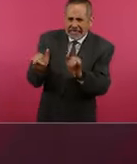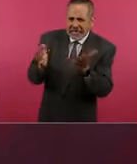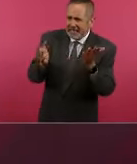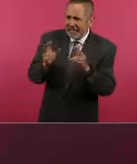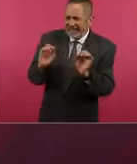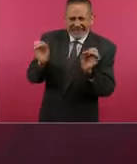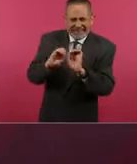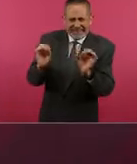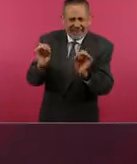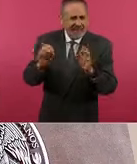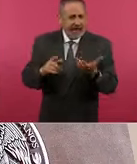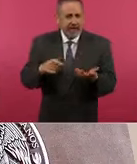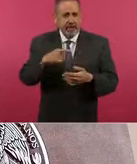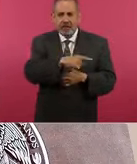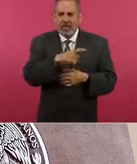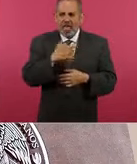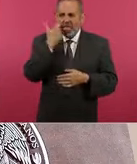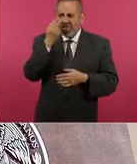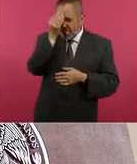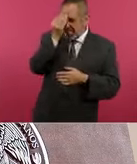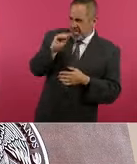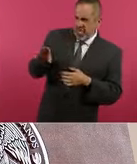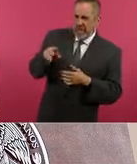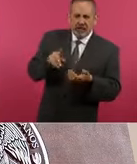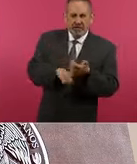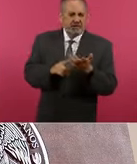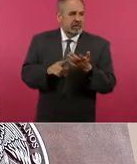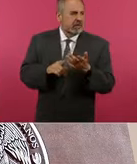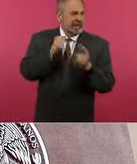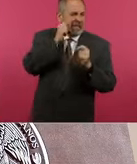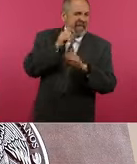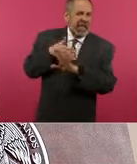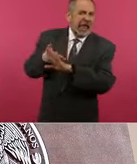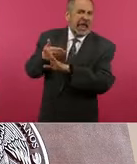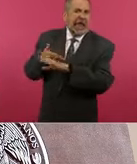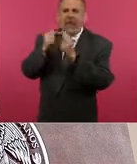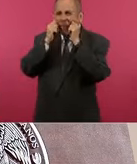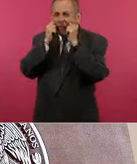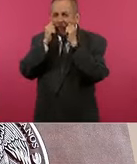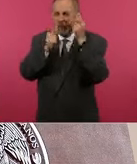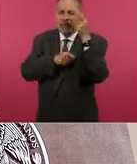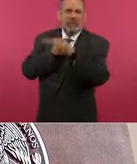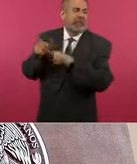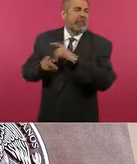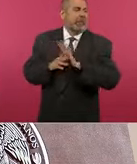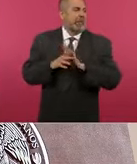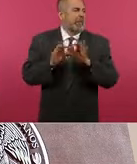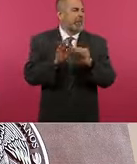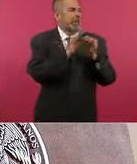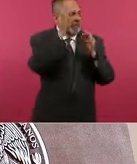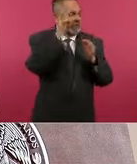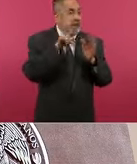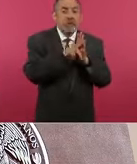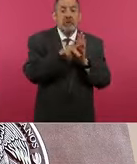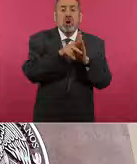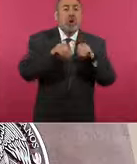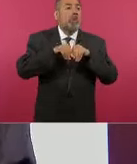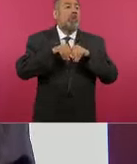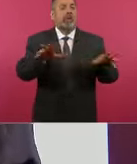mala fe, por campaña de desinformación, por correr para ganar la nota o por desacreditar. Pero todos publicaron al